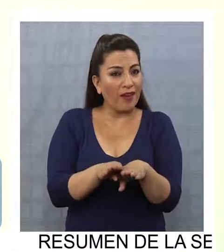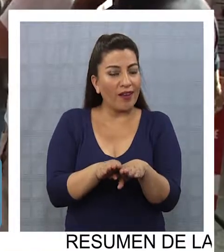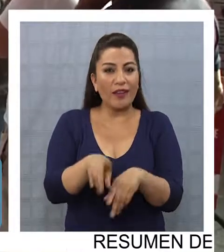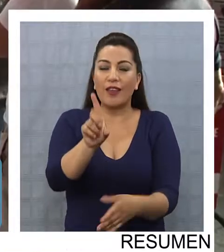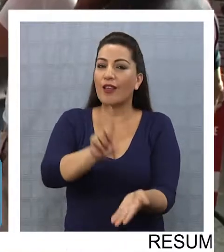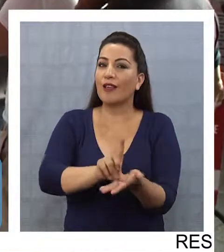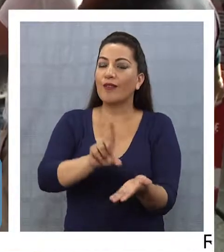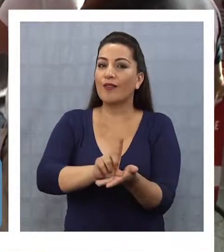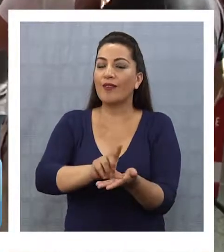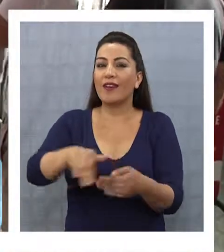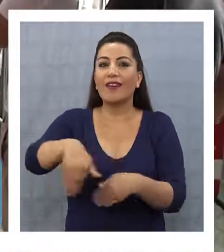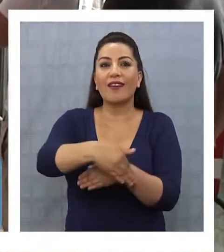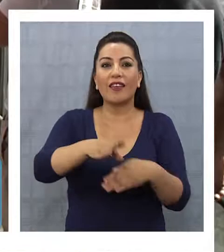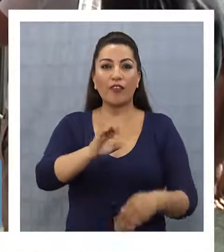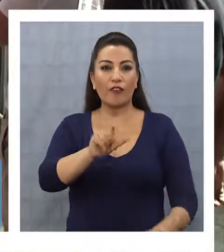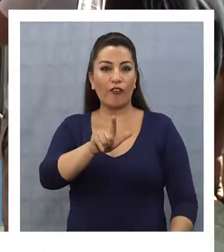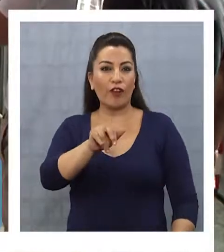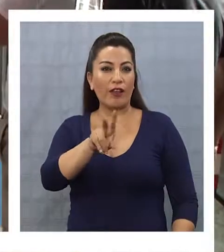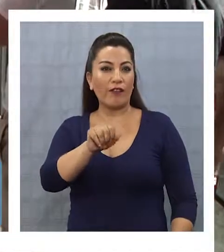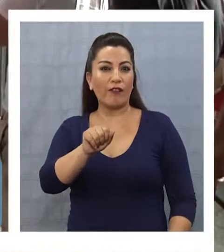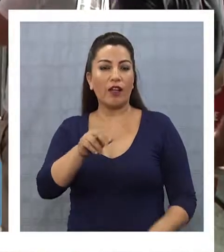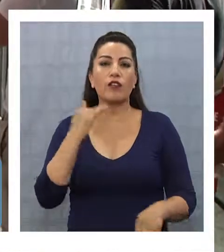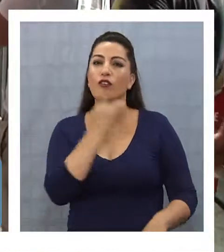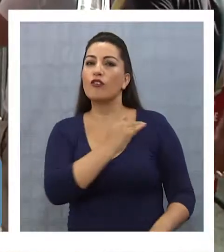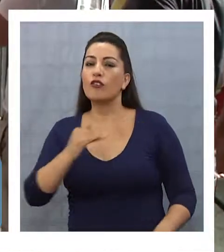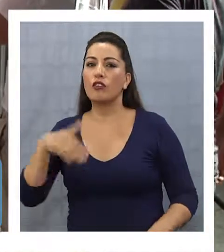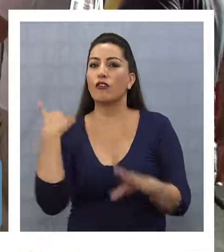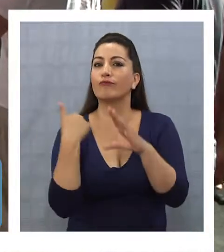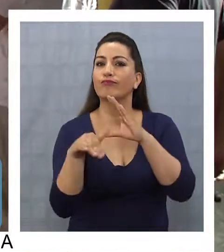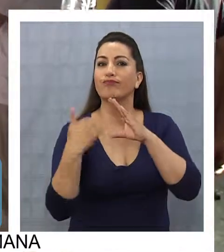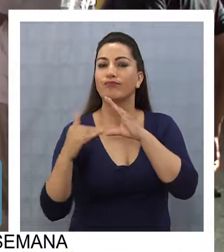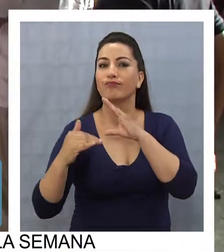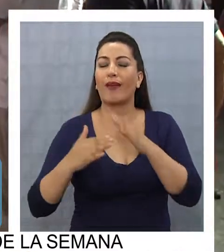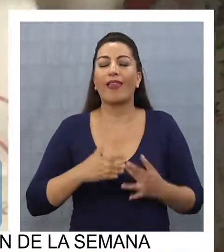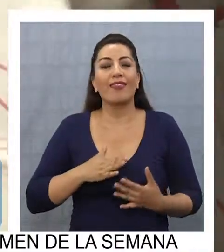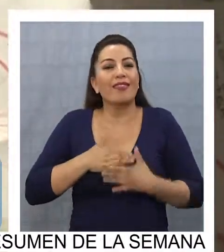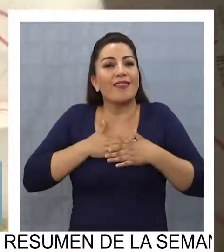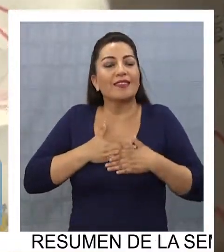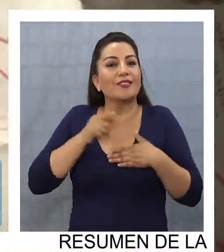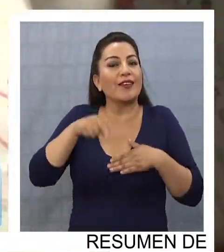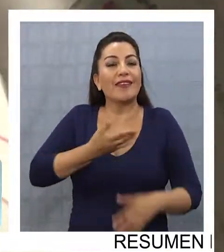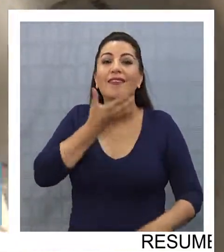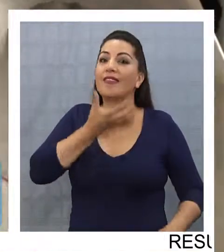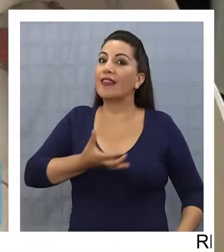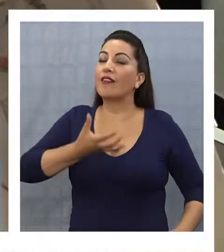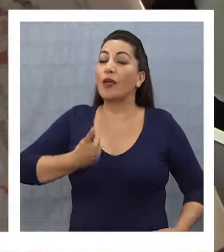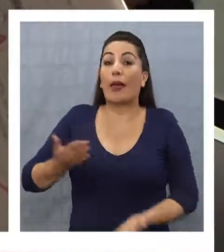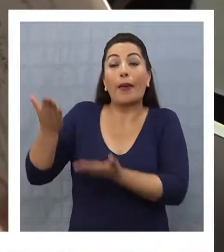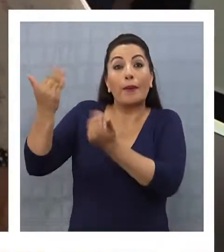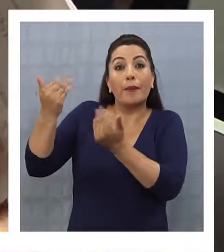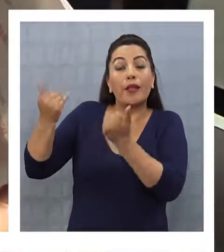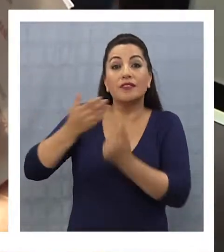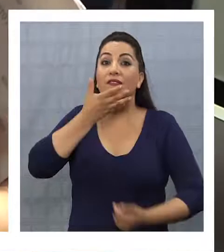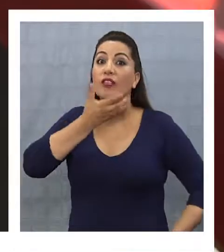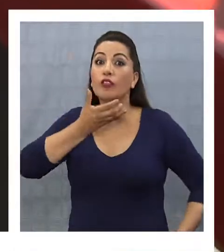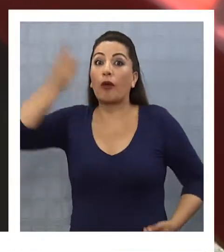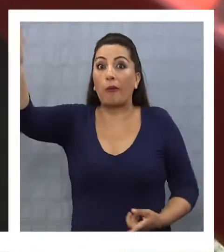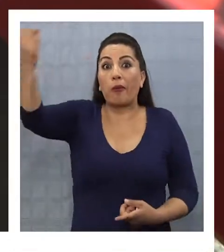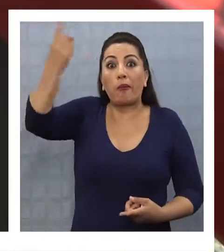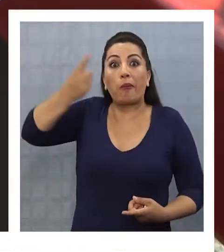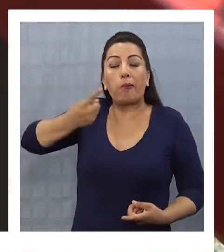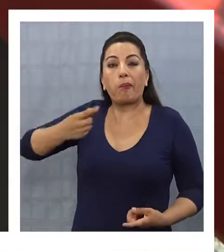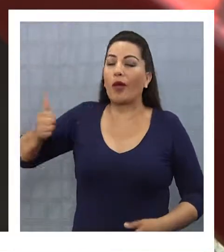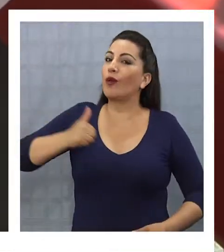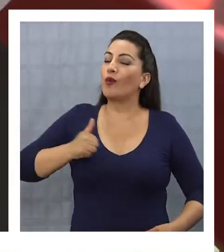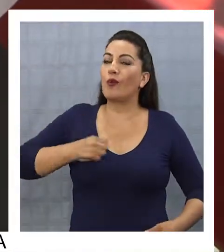sucursal de calle Bolívar, ya los niños han hecho llegar a los buzones sus deseos para esta Navidad con la esperanza de que el Vigido Vascuero les